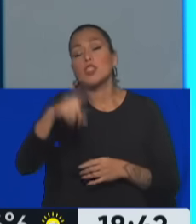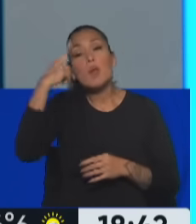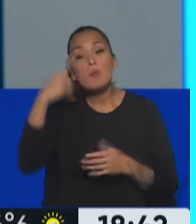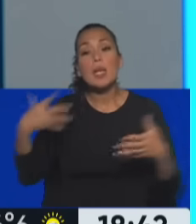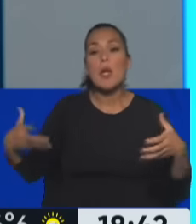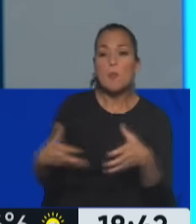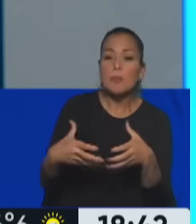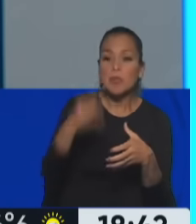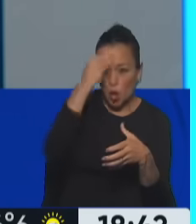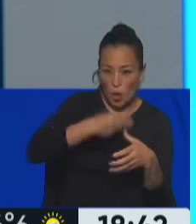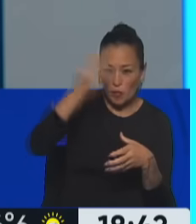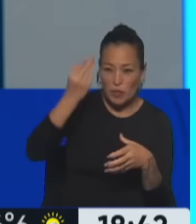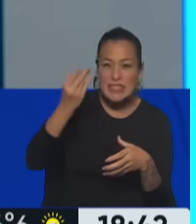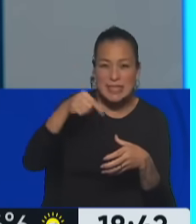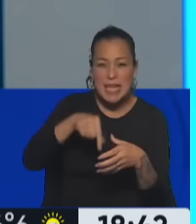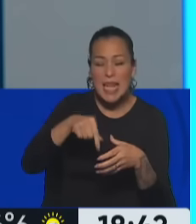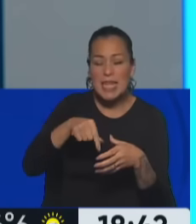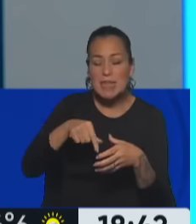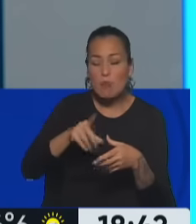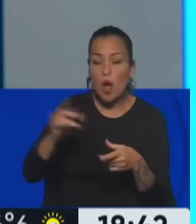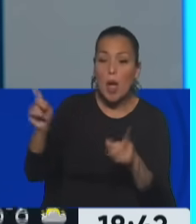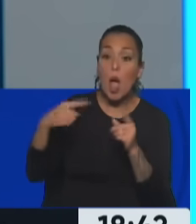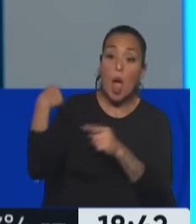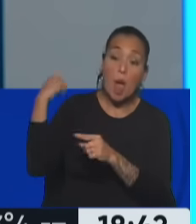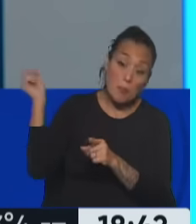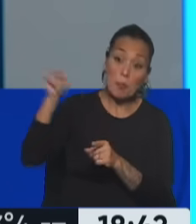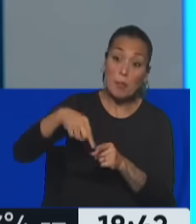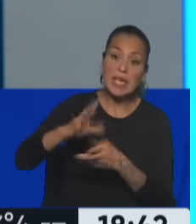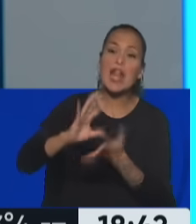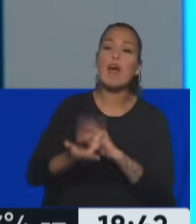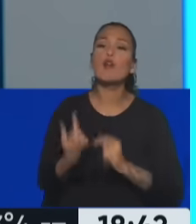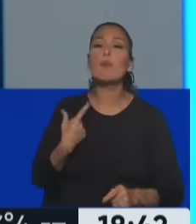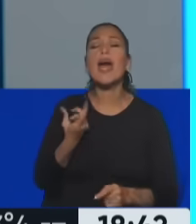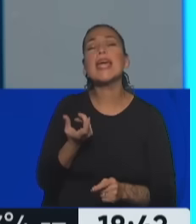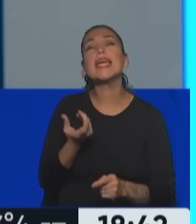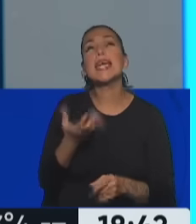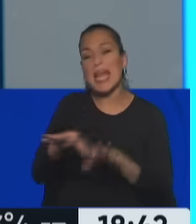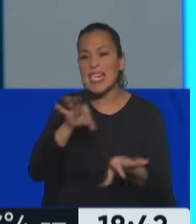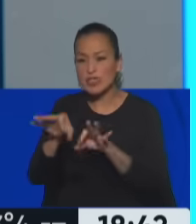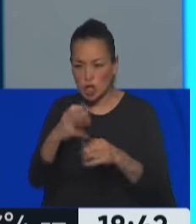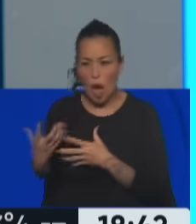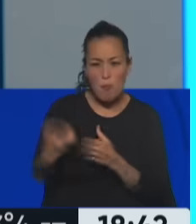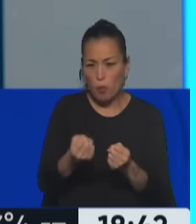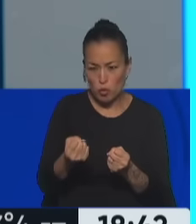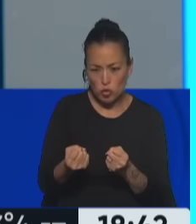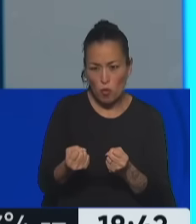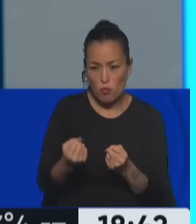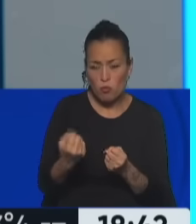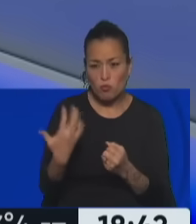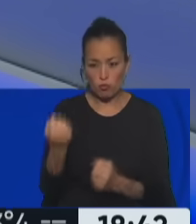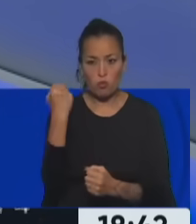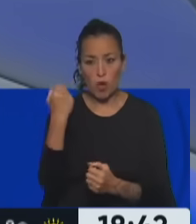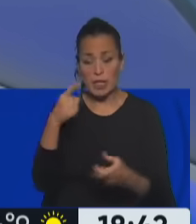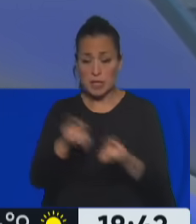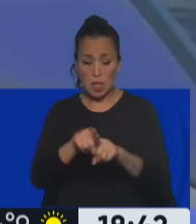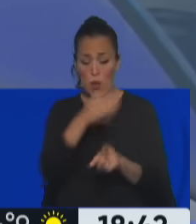es un oficialismo que viene con elecciones y un apoyo muy fuerte, de hecho la propia Sheinbaum, que tiene una popularidad altísima, en torno incluso